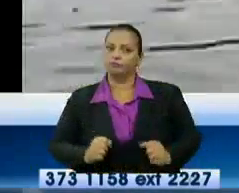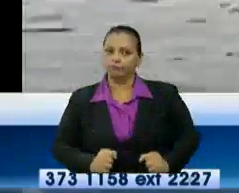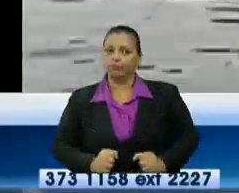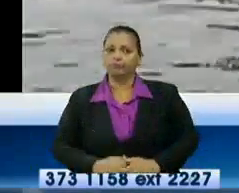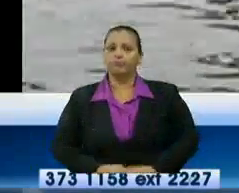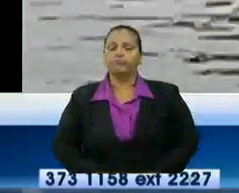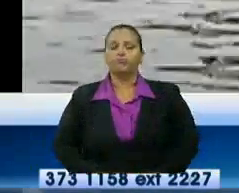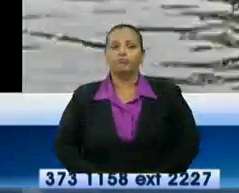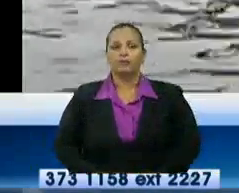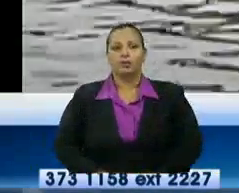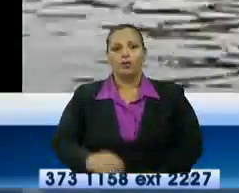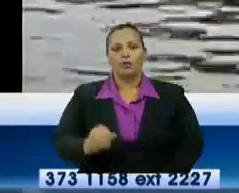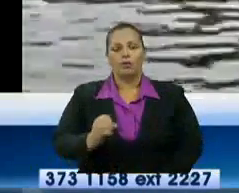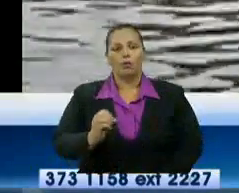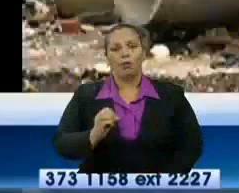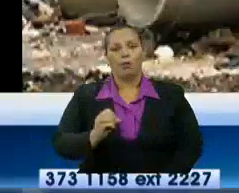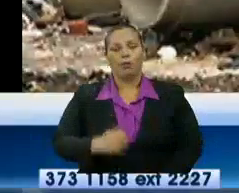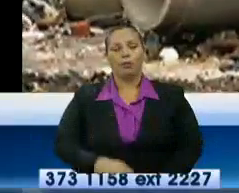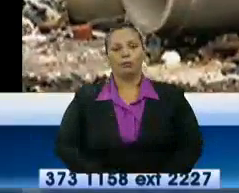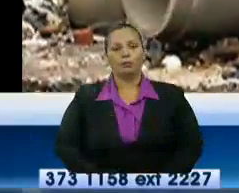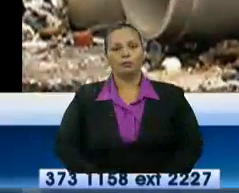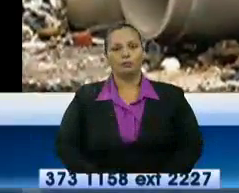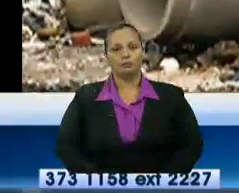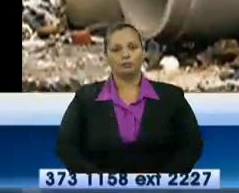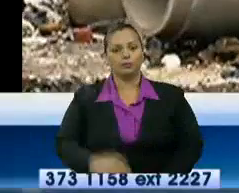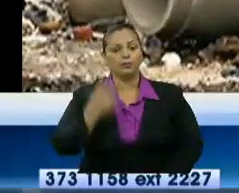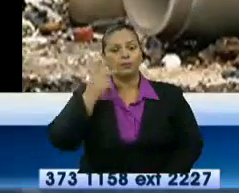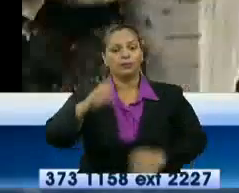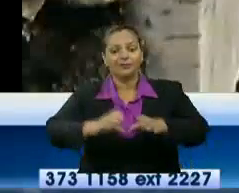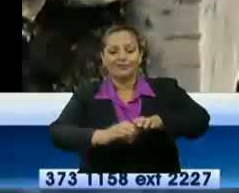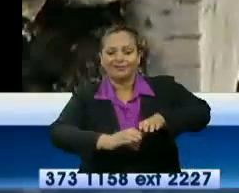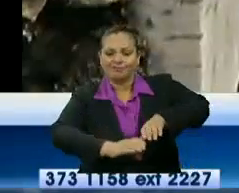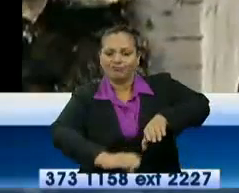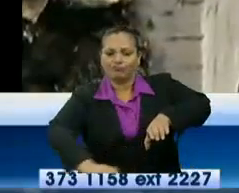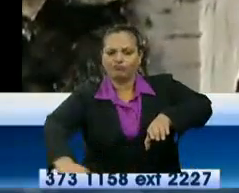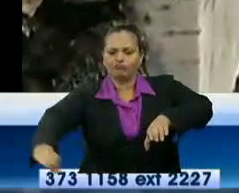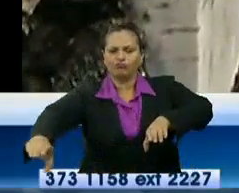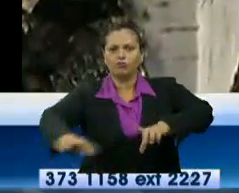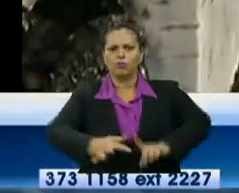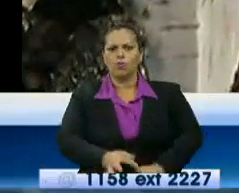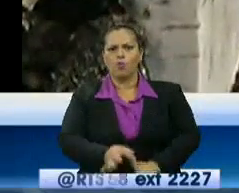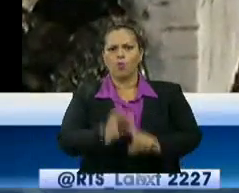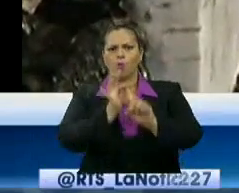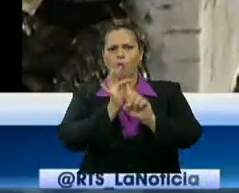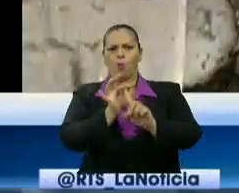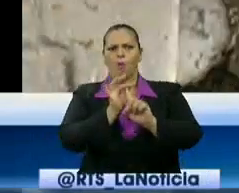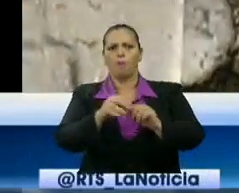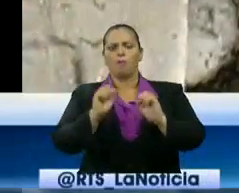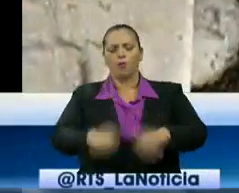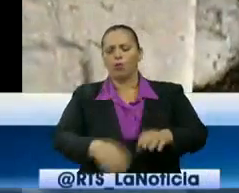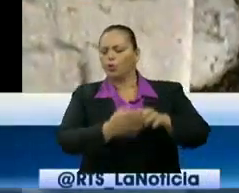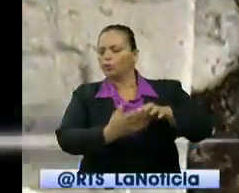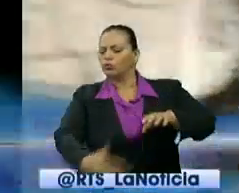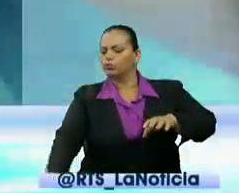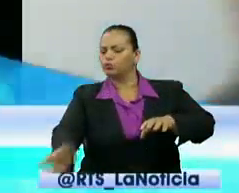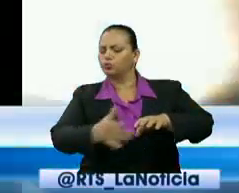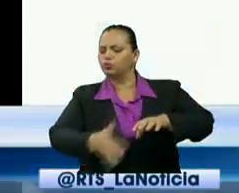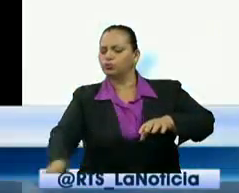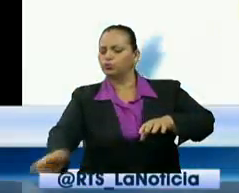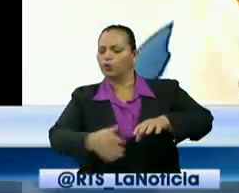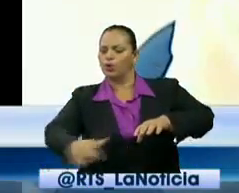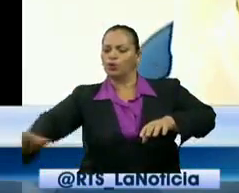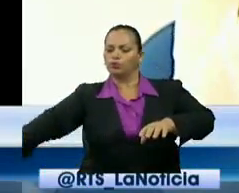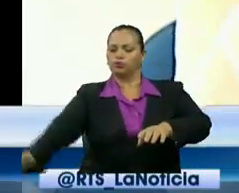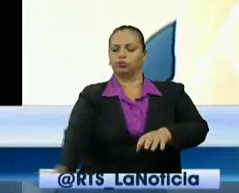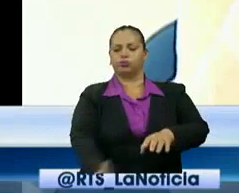los asentamientos humanos. Son unas válvulas especiales que permiten la salida del agua, pero no el ingreso de agua.